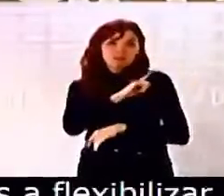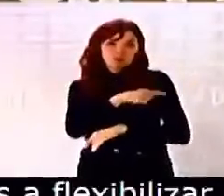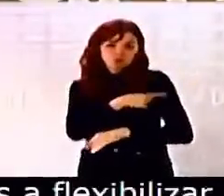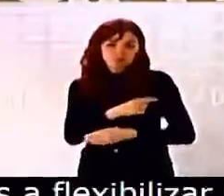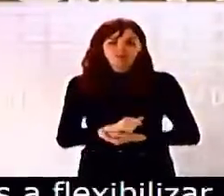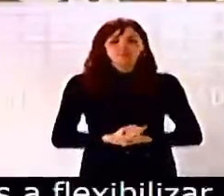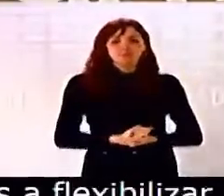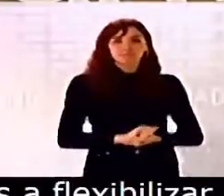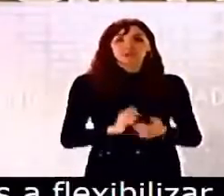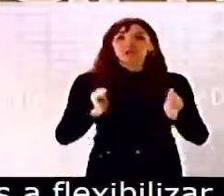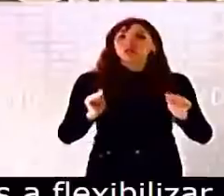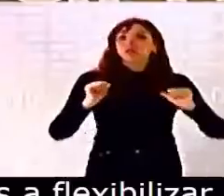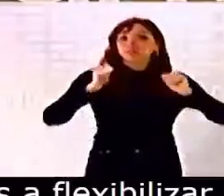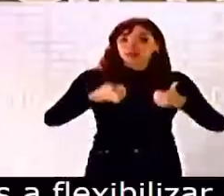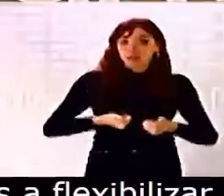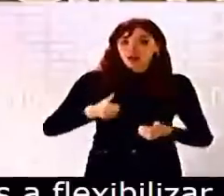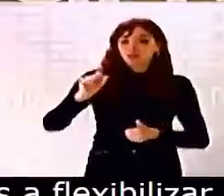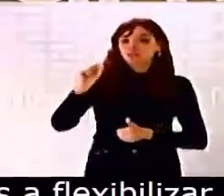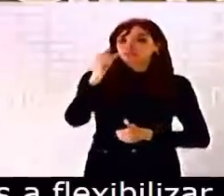Vamos a comenzar